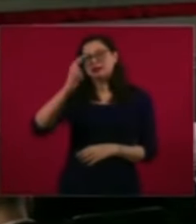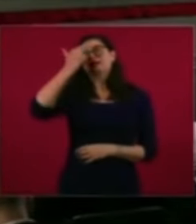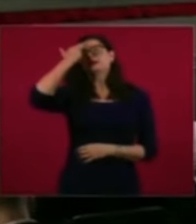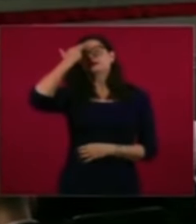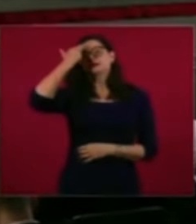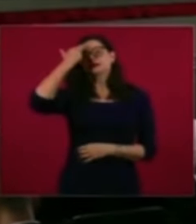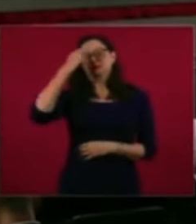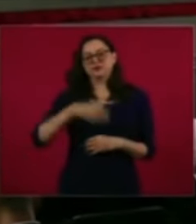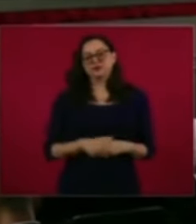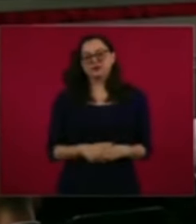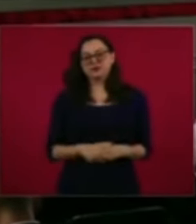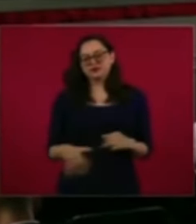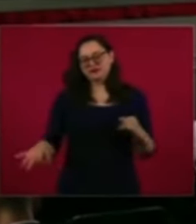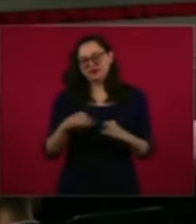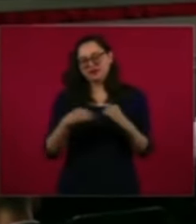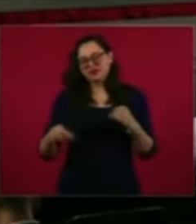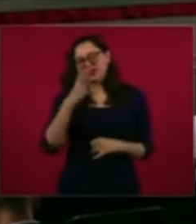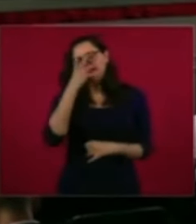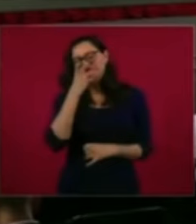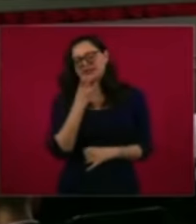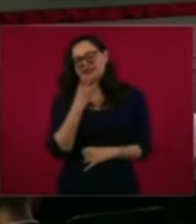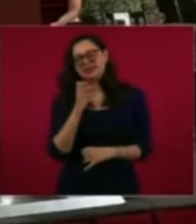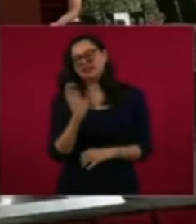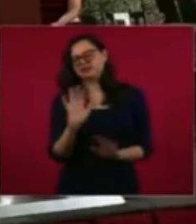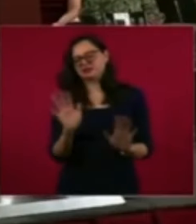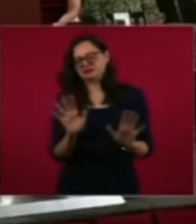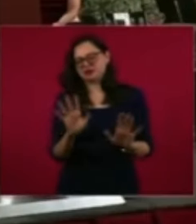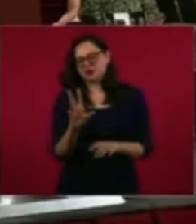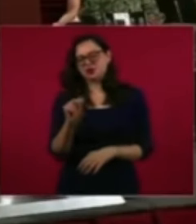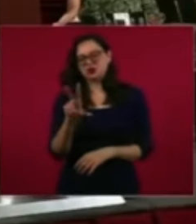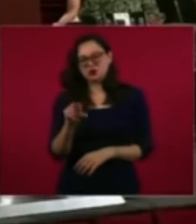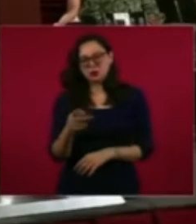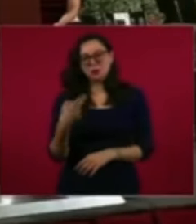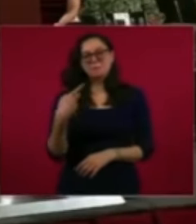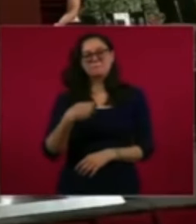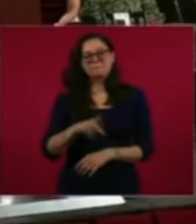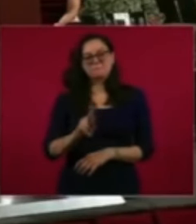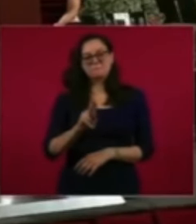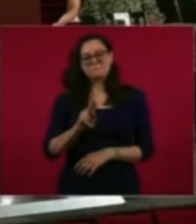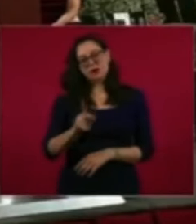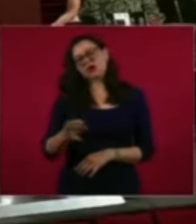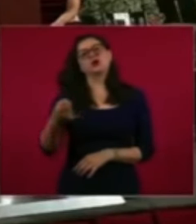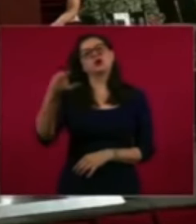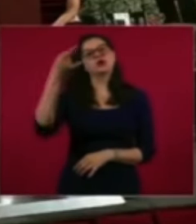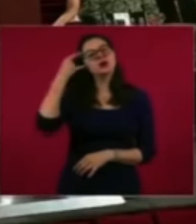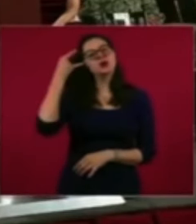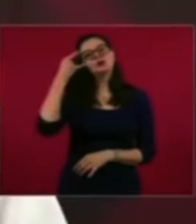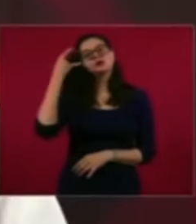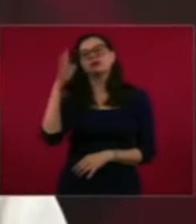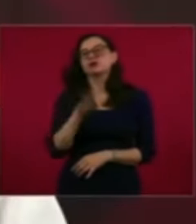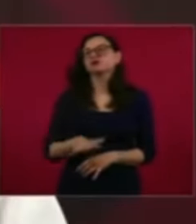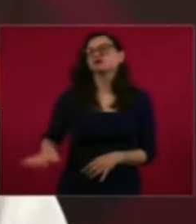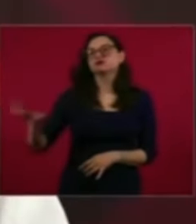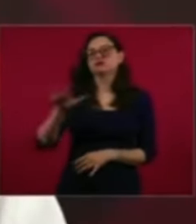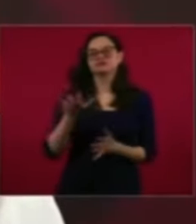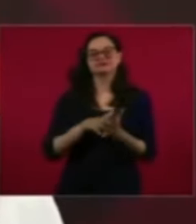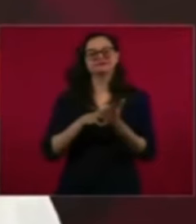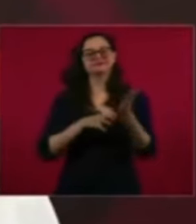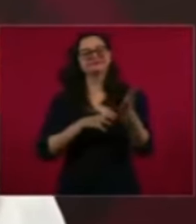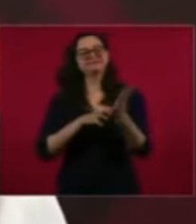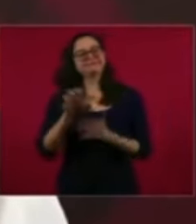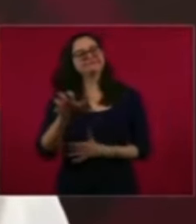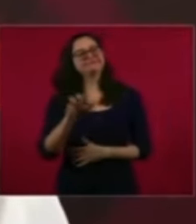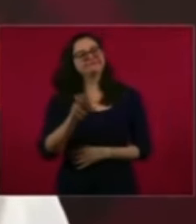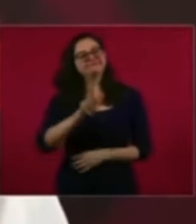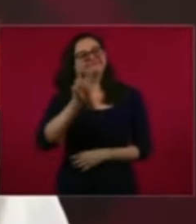gustan los finales tristes termino diciendo que a Campeche y a millones de mexicanos nos hiciste muy